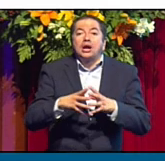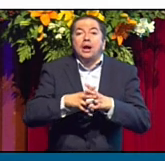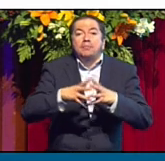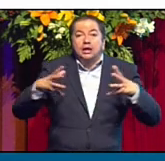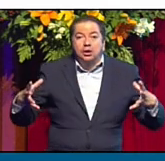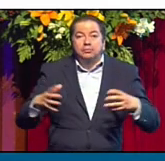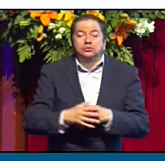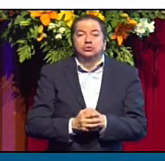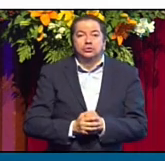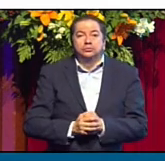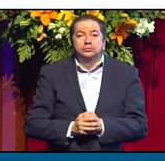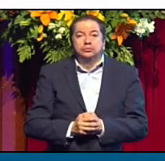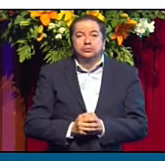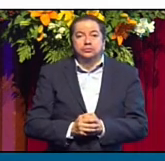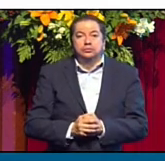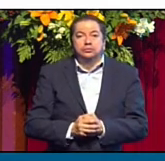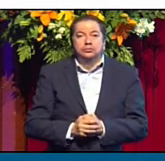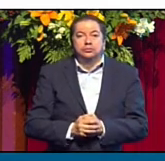ampliación.